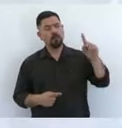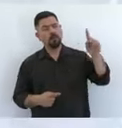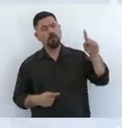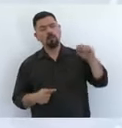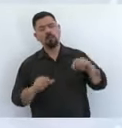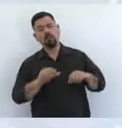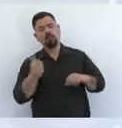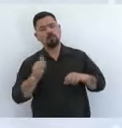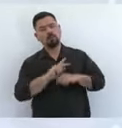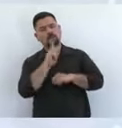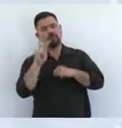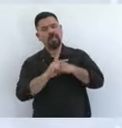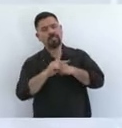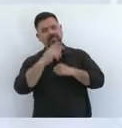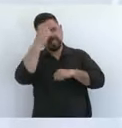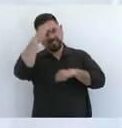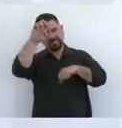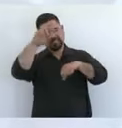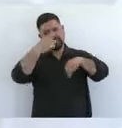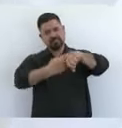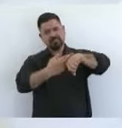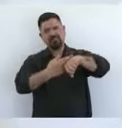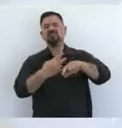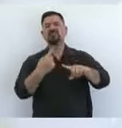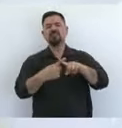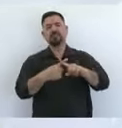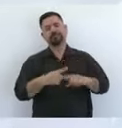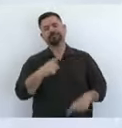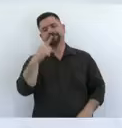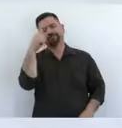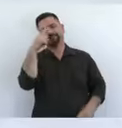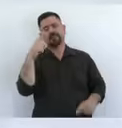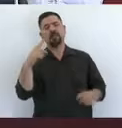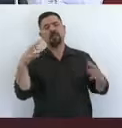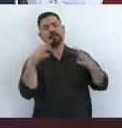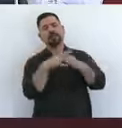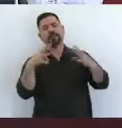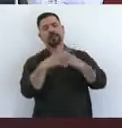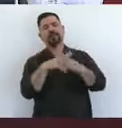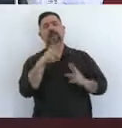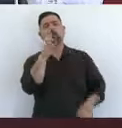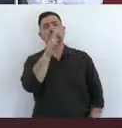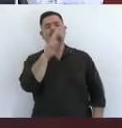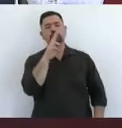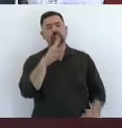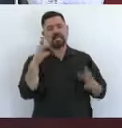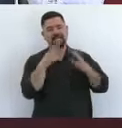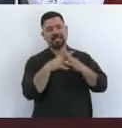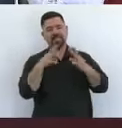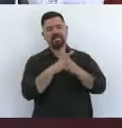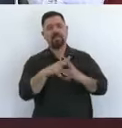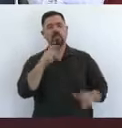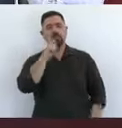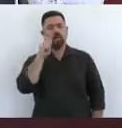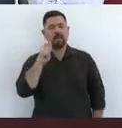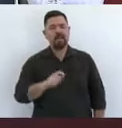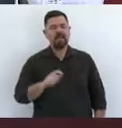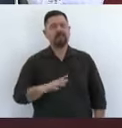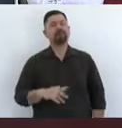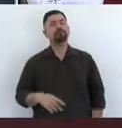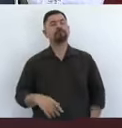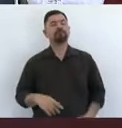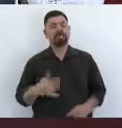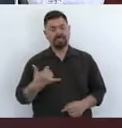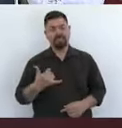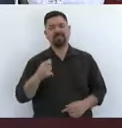extranjero, que es la guerra de Rusia y Ucrania. Y además del dolor